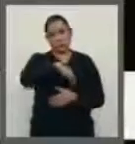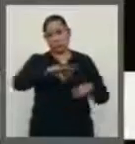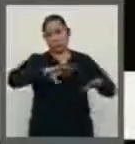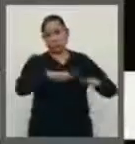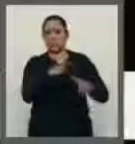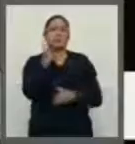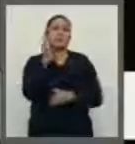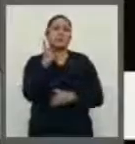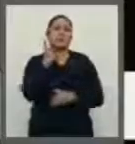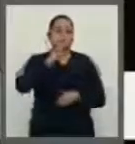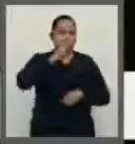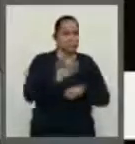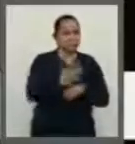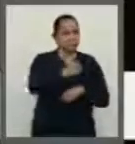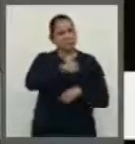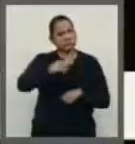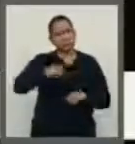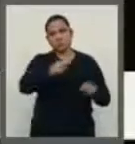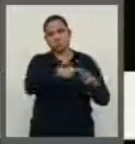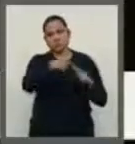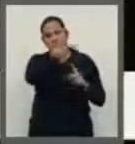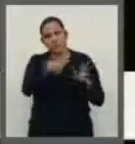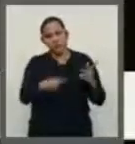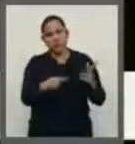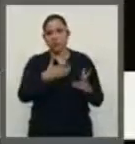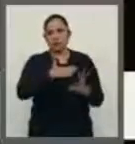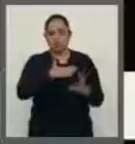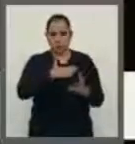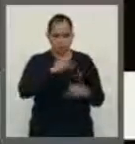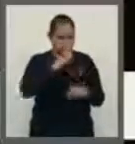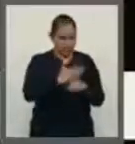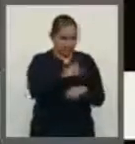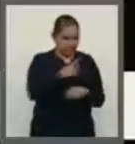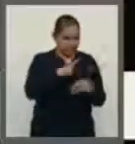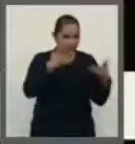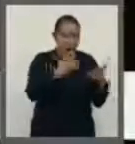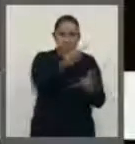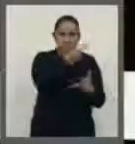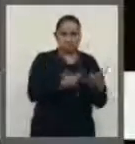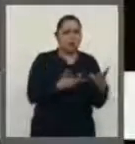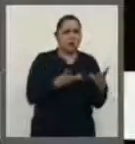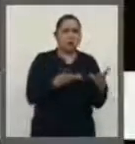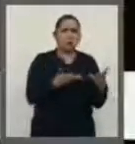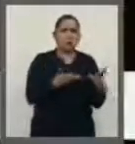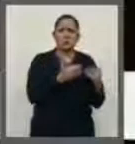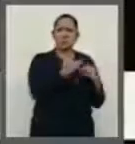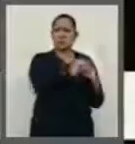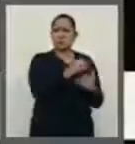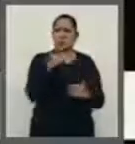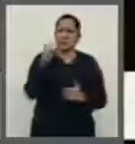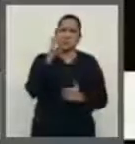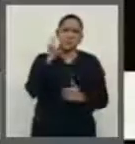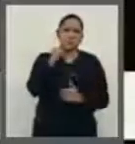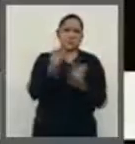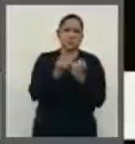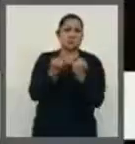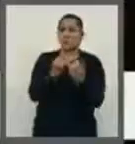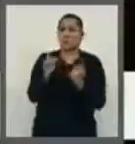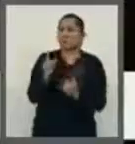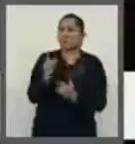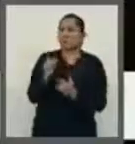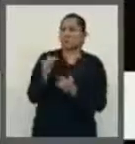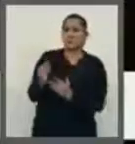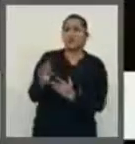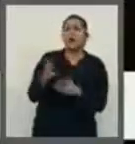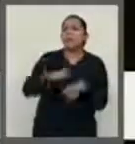Diputados y consecuentemente de la Cámara de Senadores, ya que entiendo va a ratificar por la mayoría legislativa que